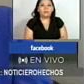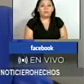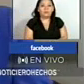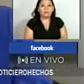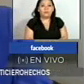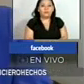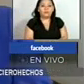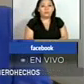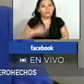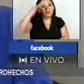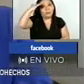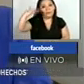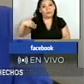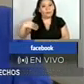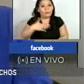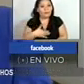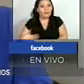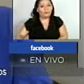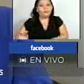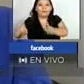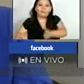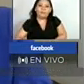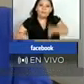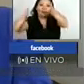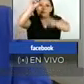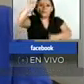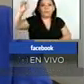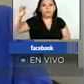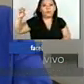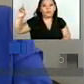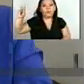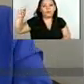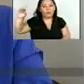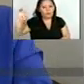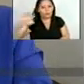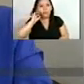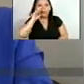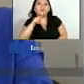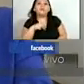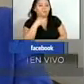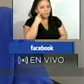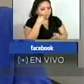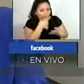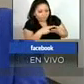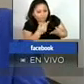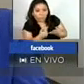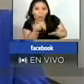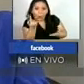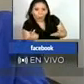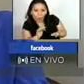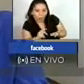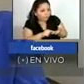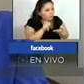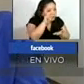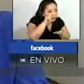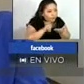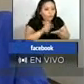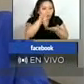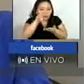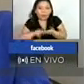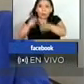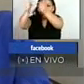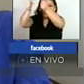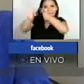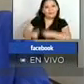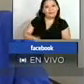La presidenta de la Corte de Cuentas de la República asegura que continúan con las auditorías sobre el uso de los fondos en la pandemia